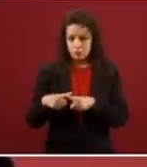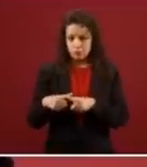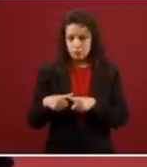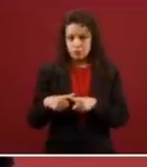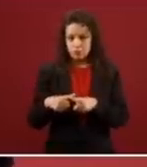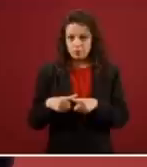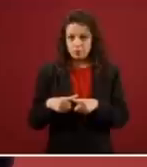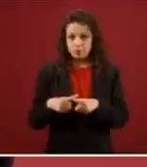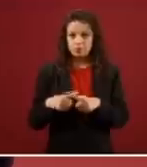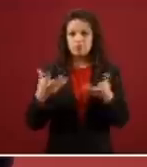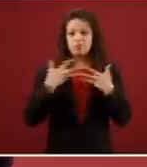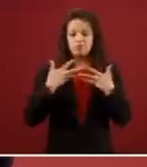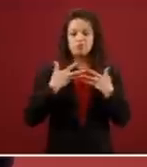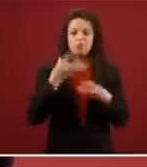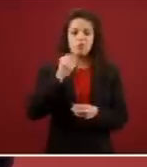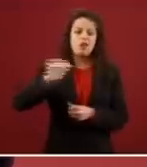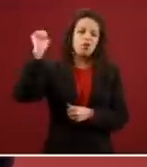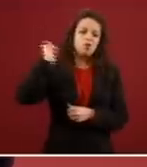antiguos,